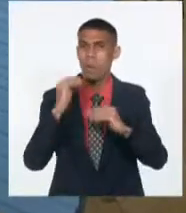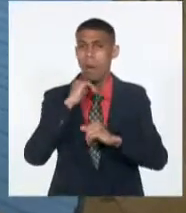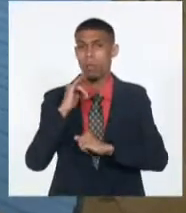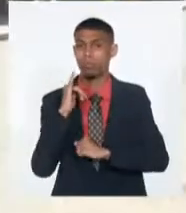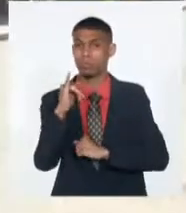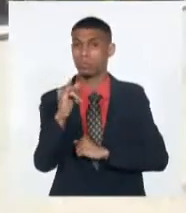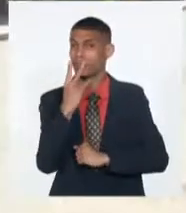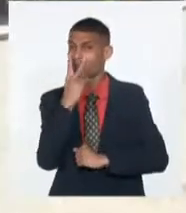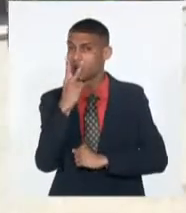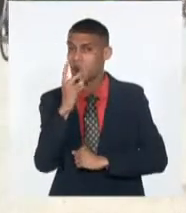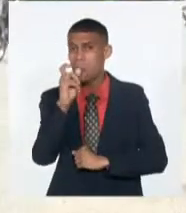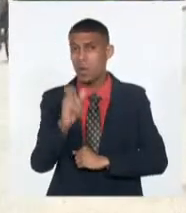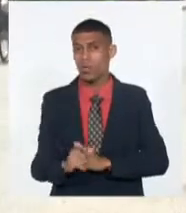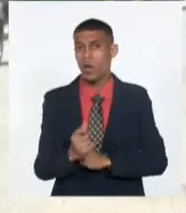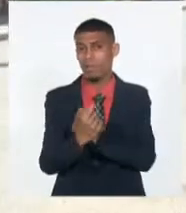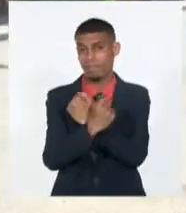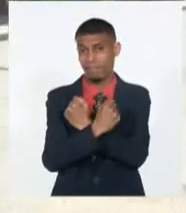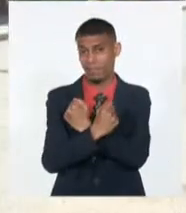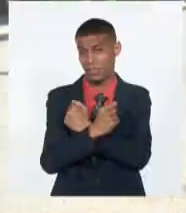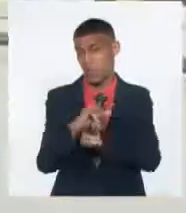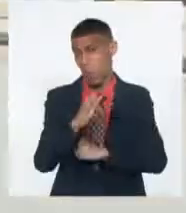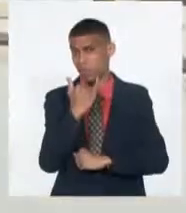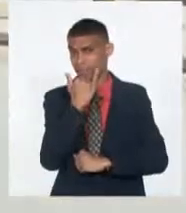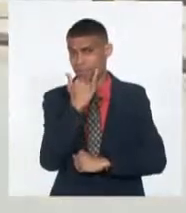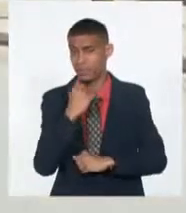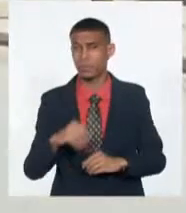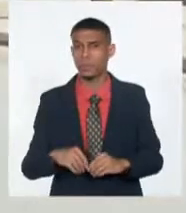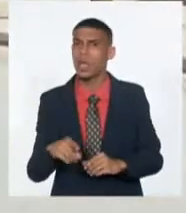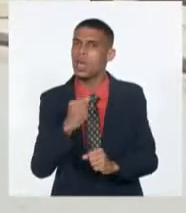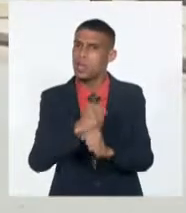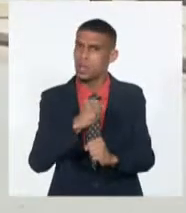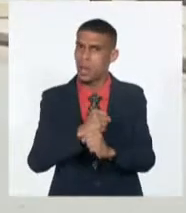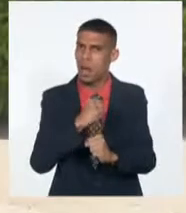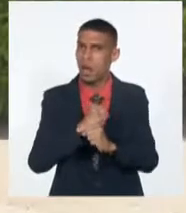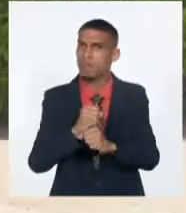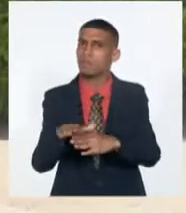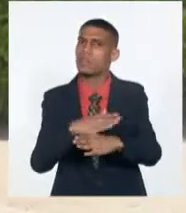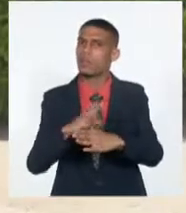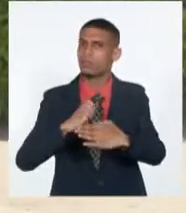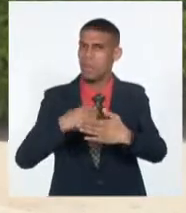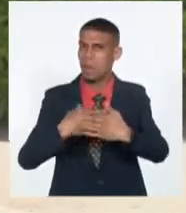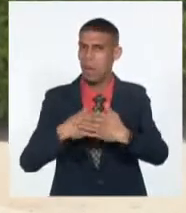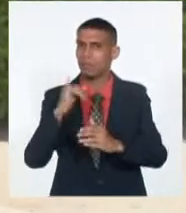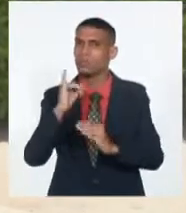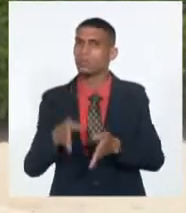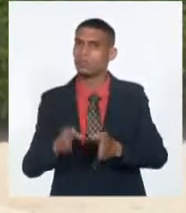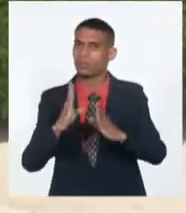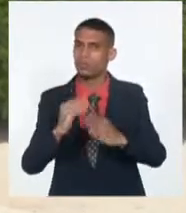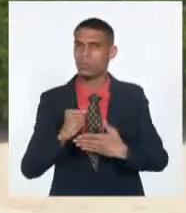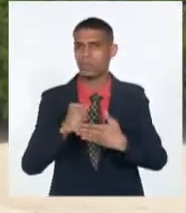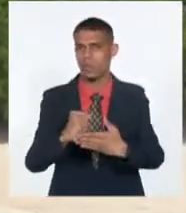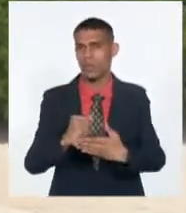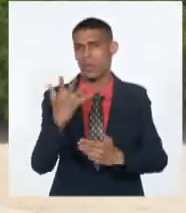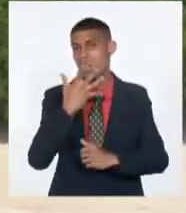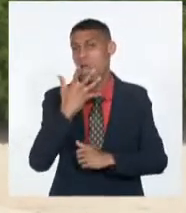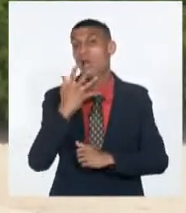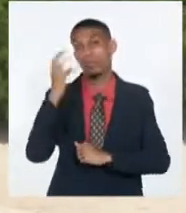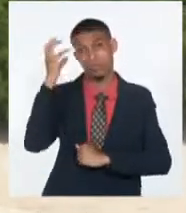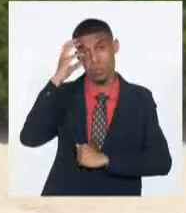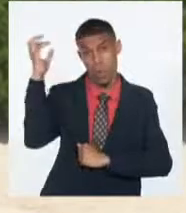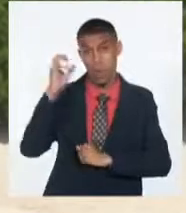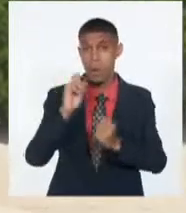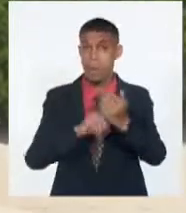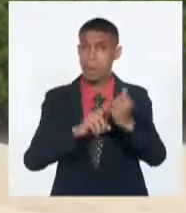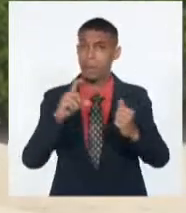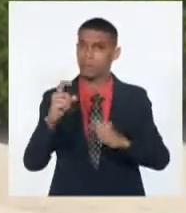personas vulnerables, marca también el trabajo mancomunado de entidades y organismos con el apoyo del partido y el gobierno. Hemos también